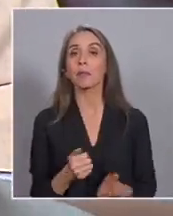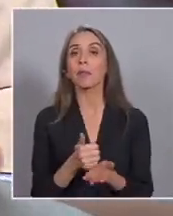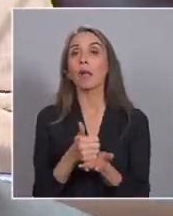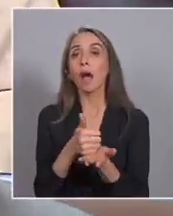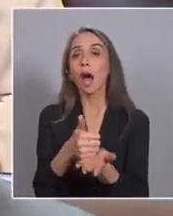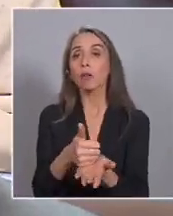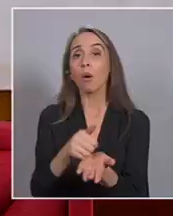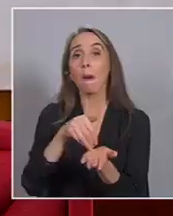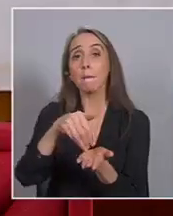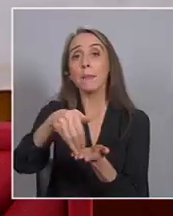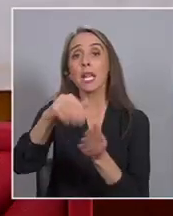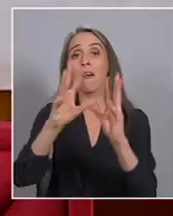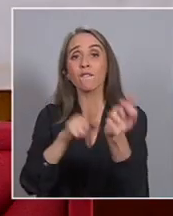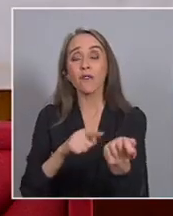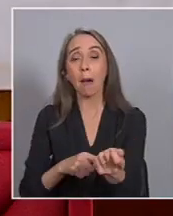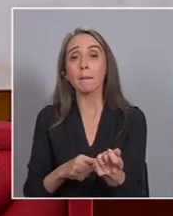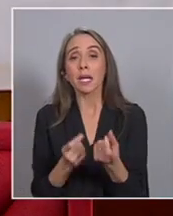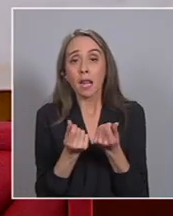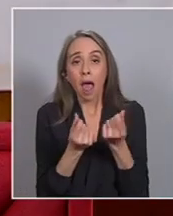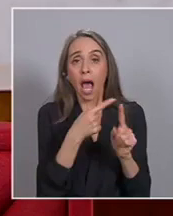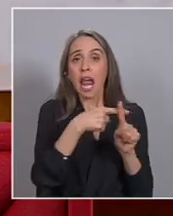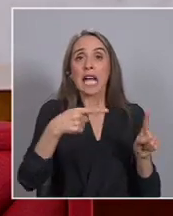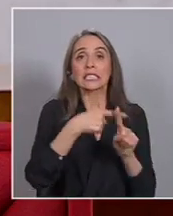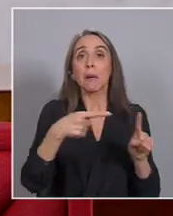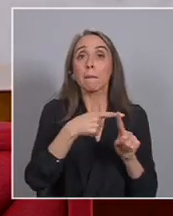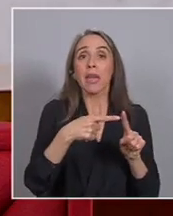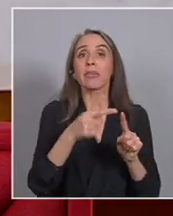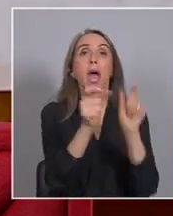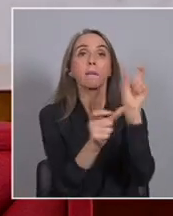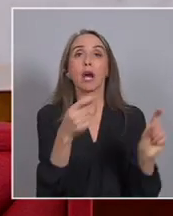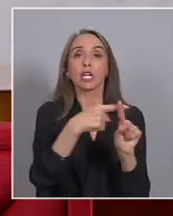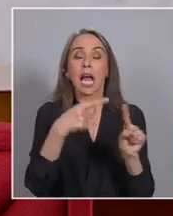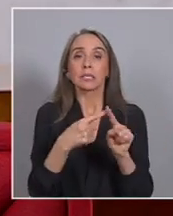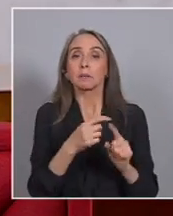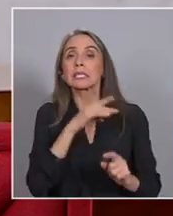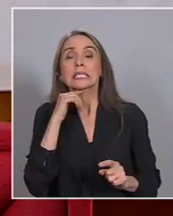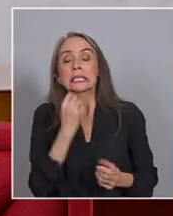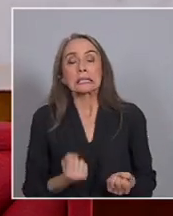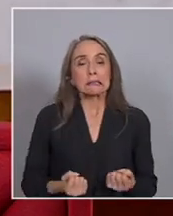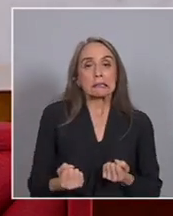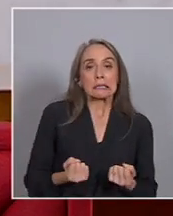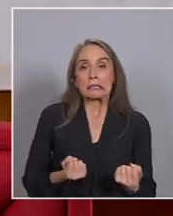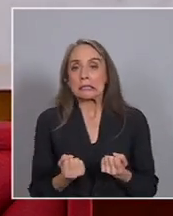ayudar a miles de familias de clase media, esa clase media